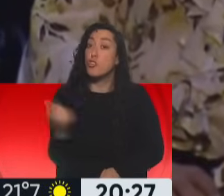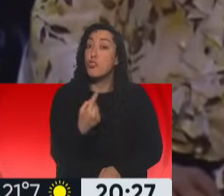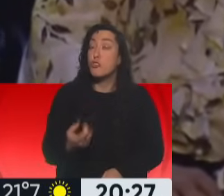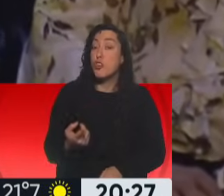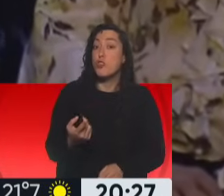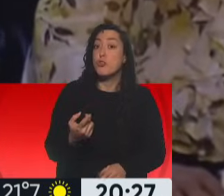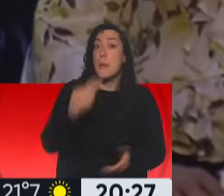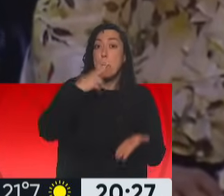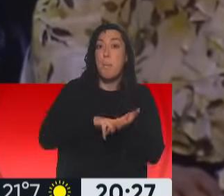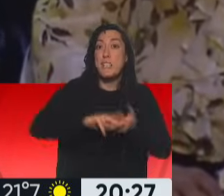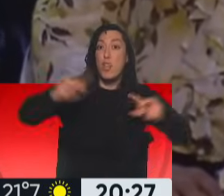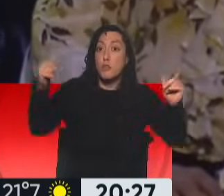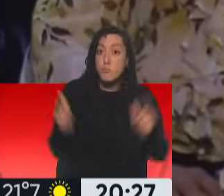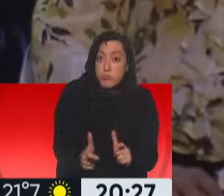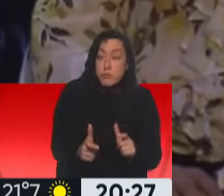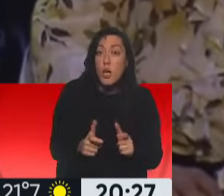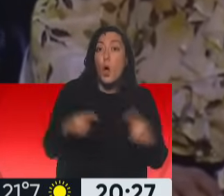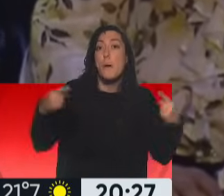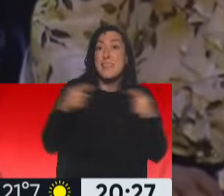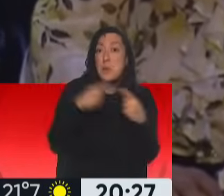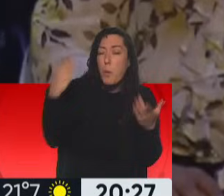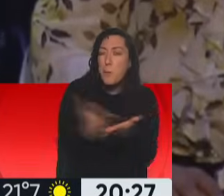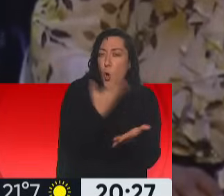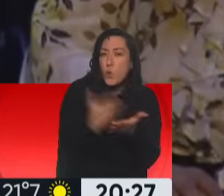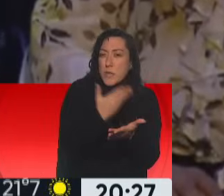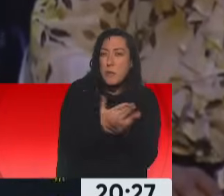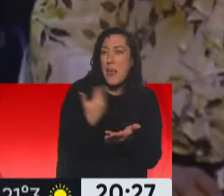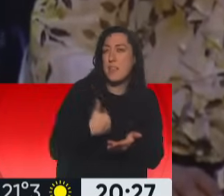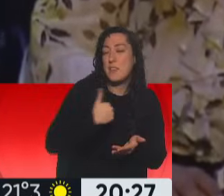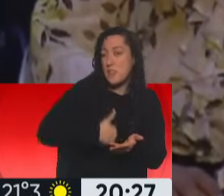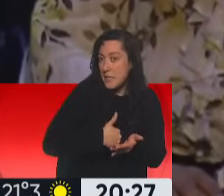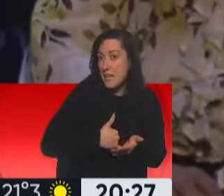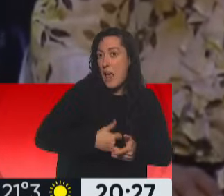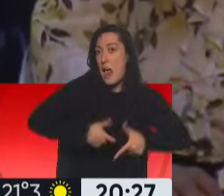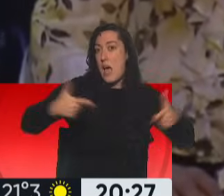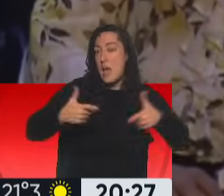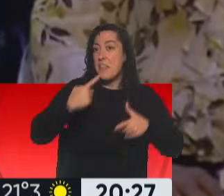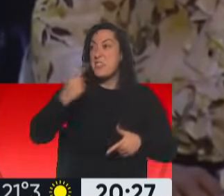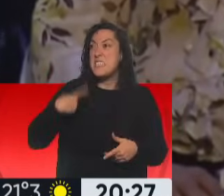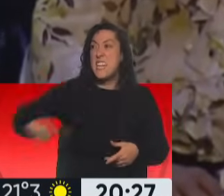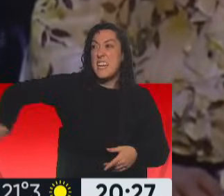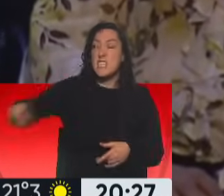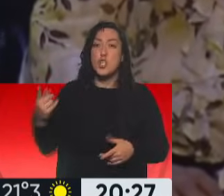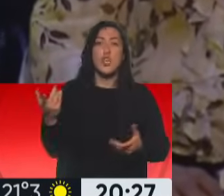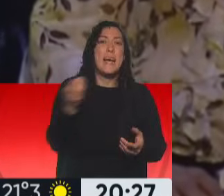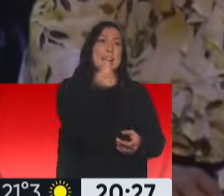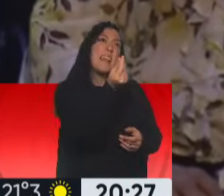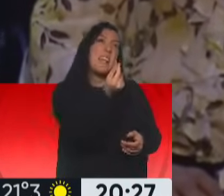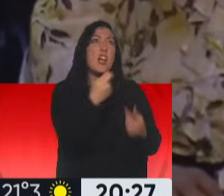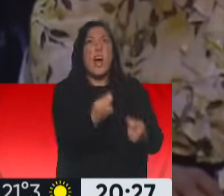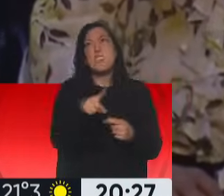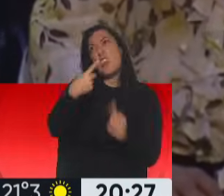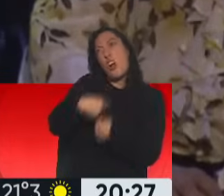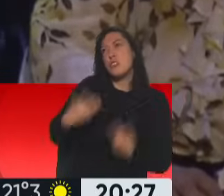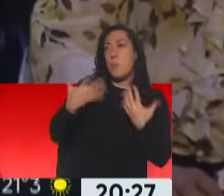buscamos bajar impuestos para aumentar la productividad de nuestro país, nos corren con que todo lo que se podría hacer con ese dinero,